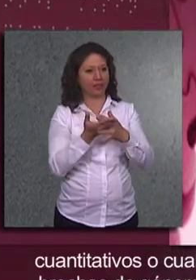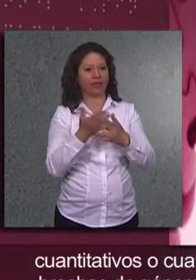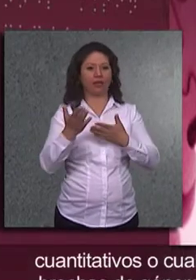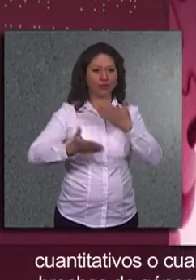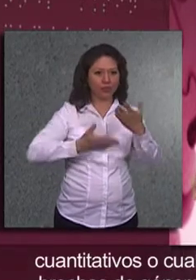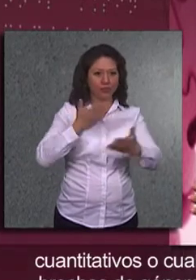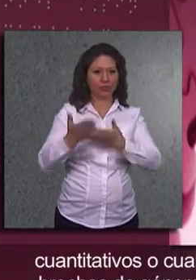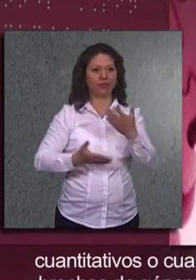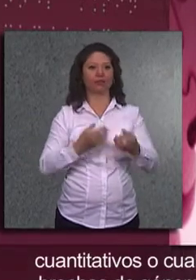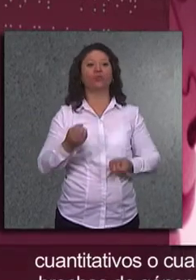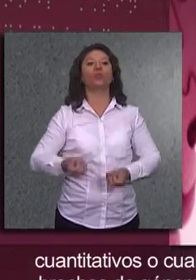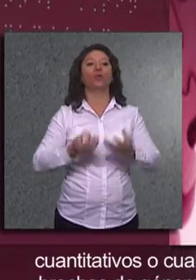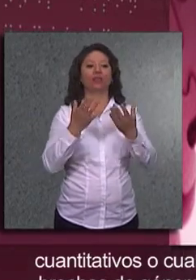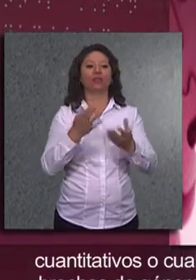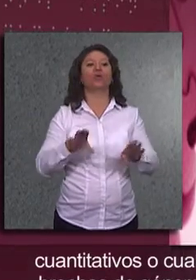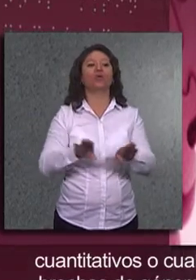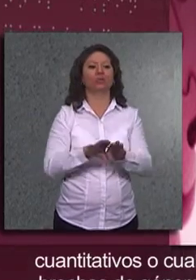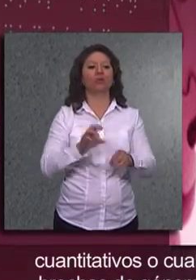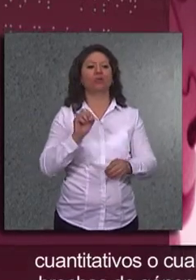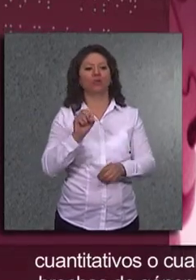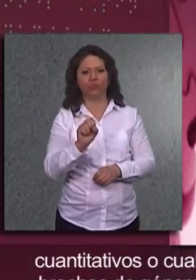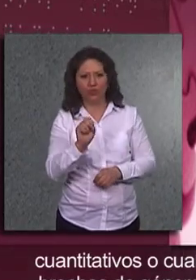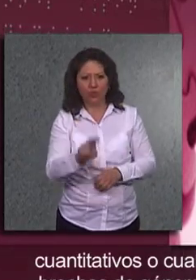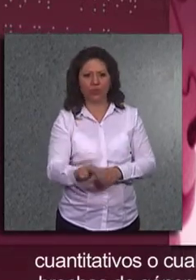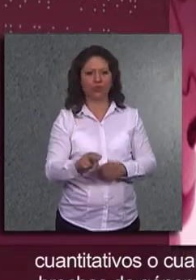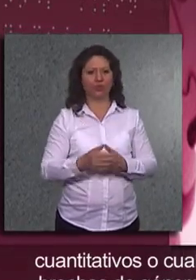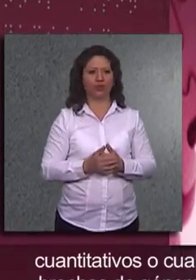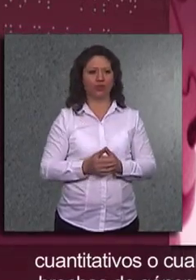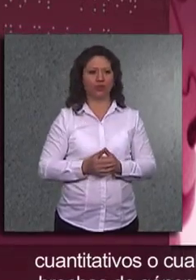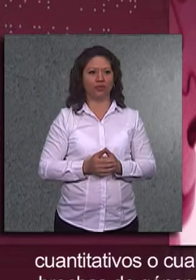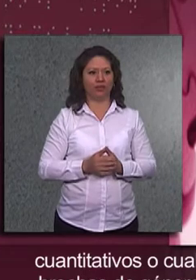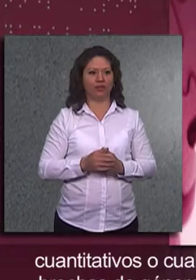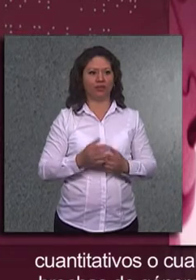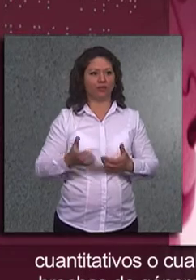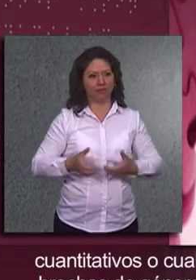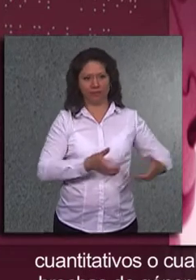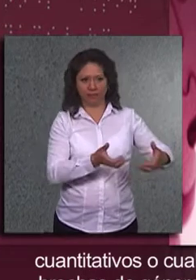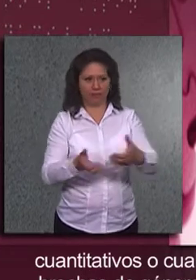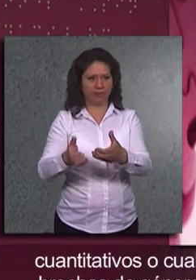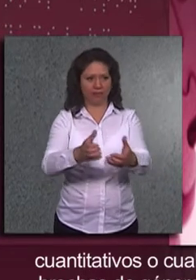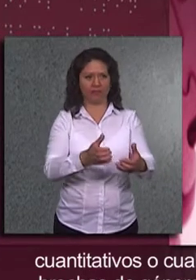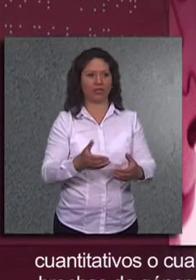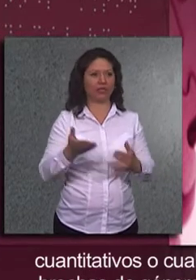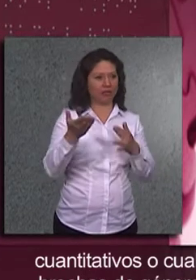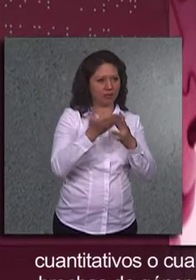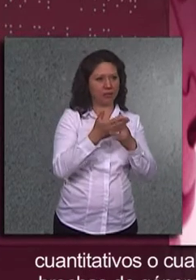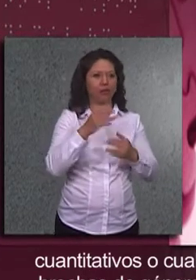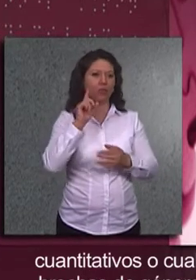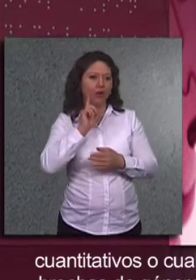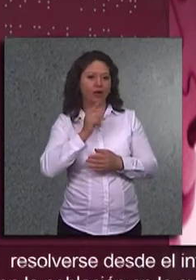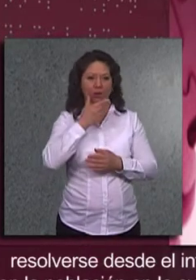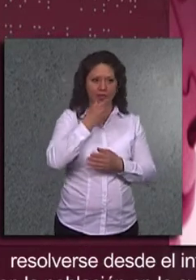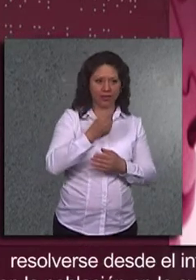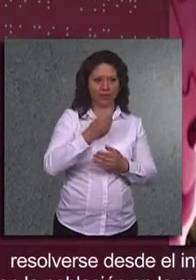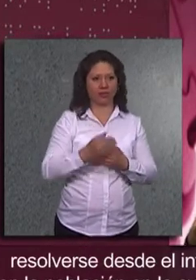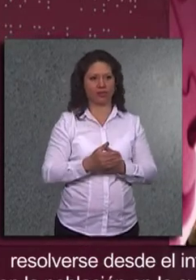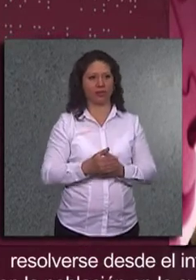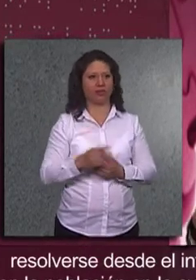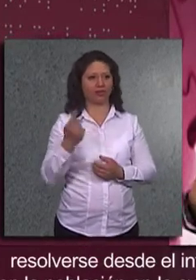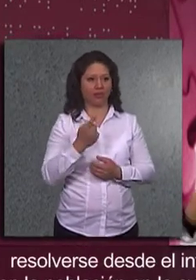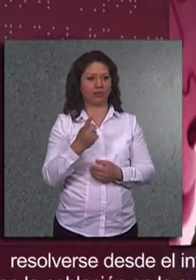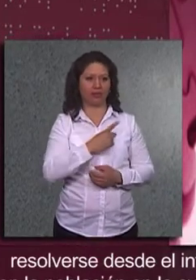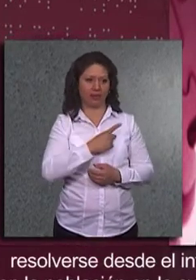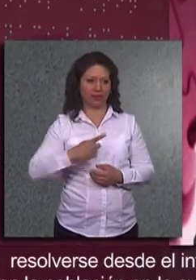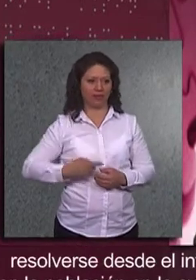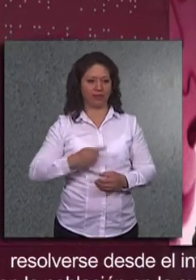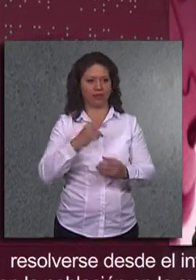o cualitativos cuáles son las brechas de género que deben inclusive resolverse